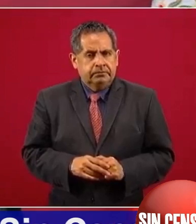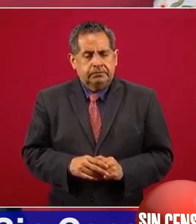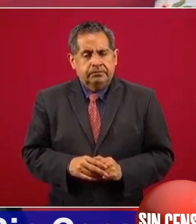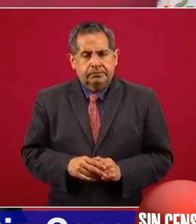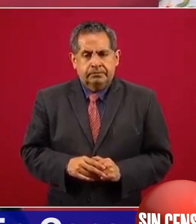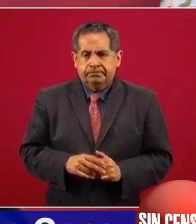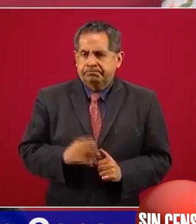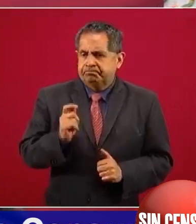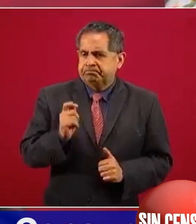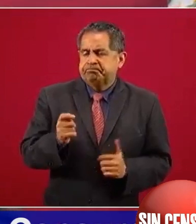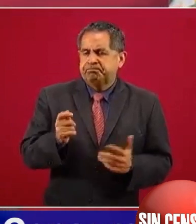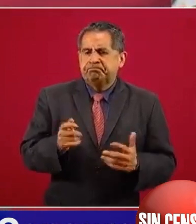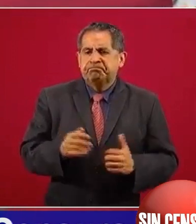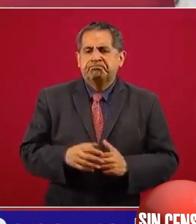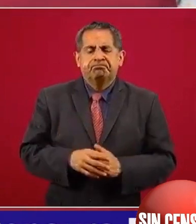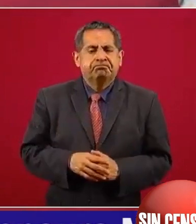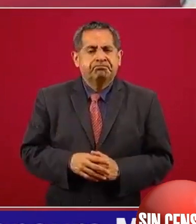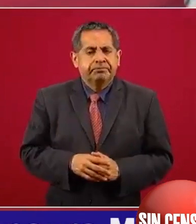esa